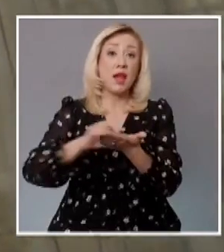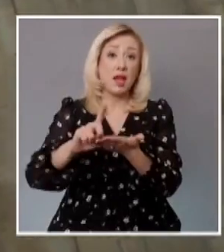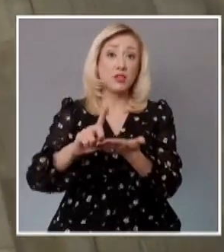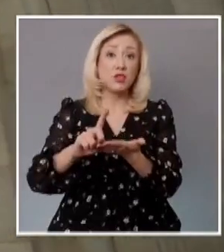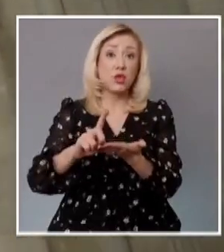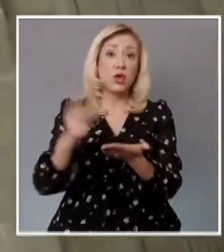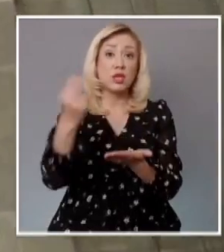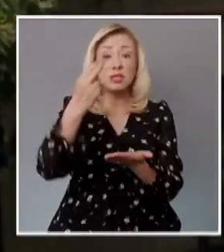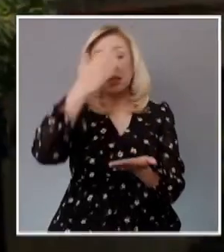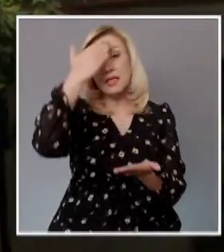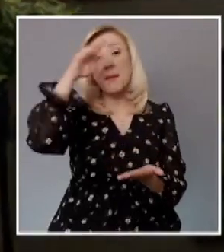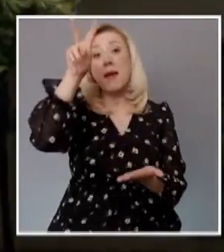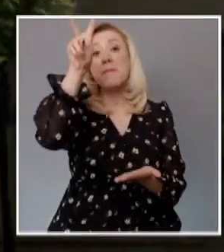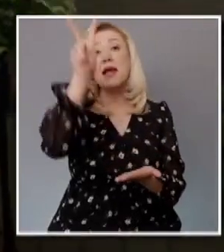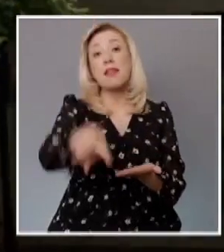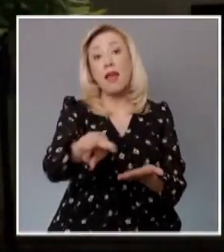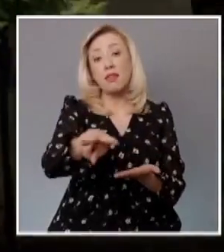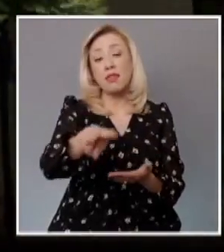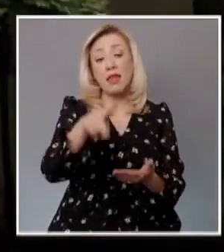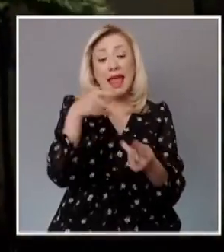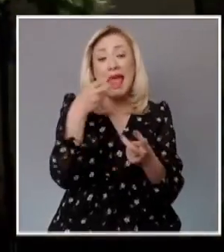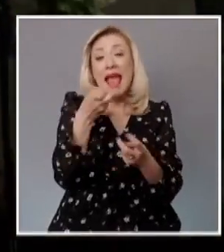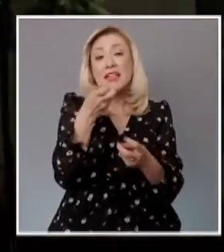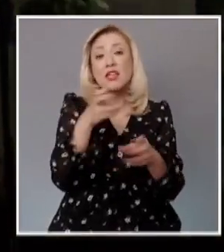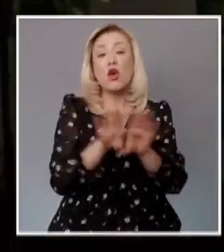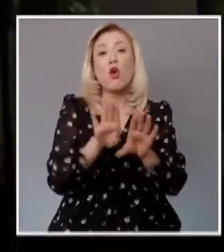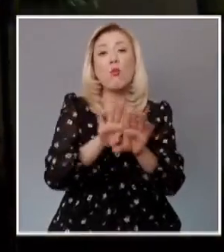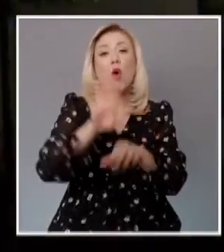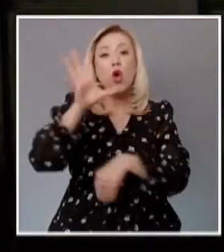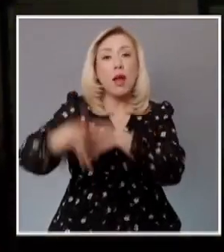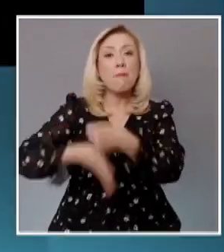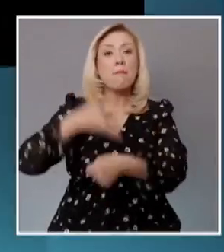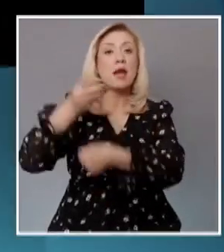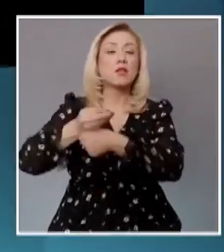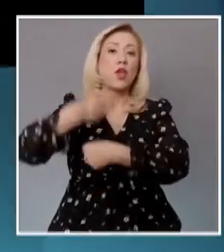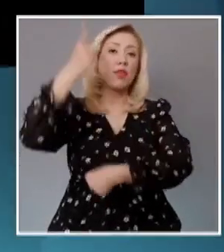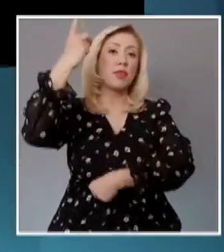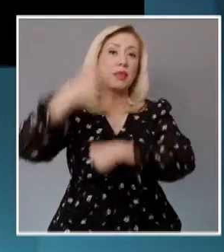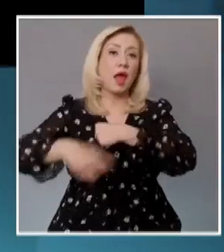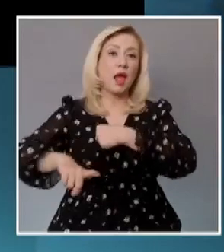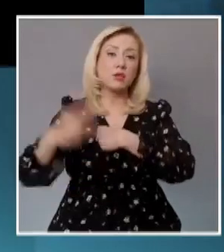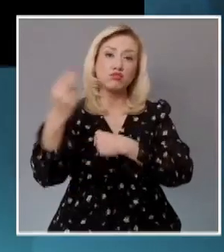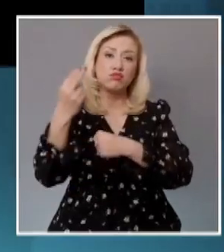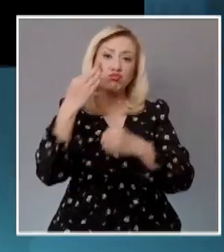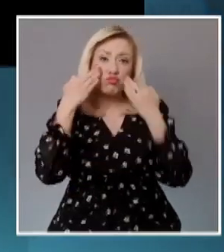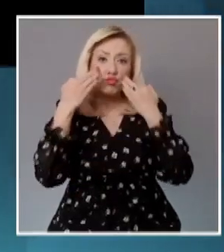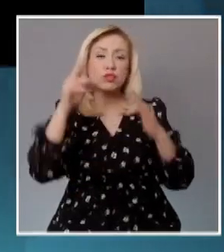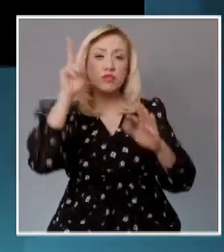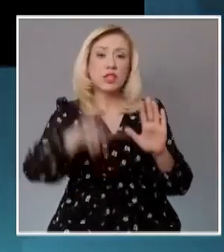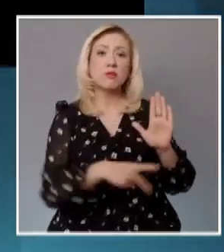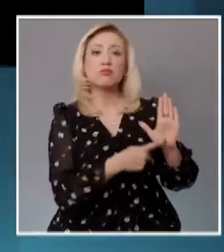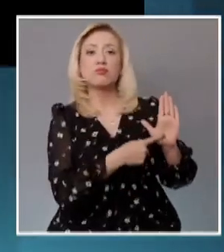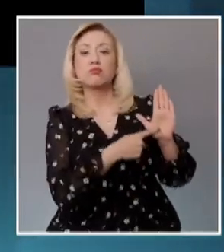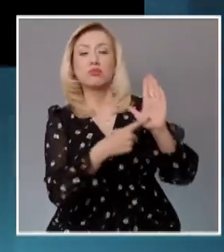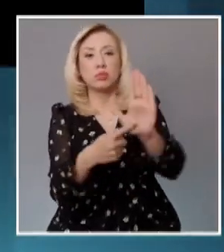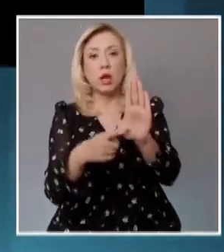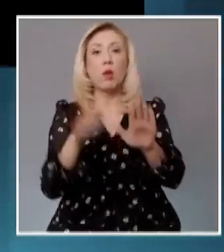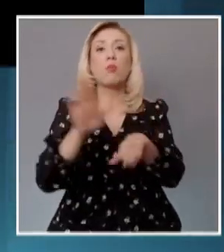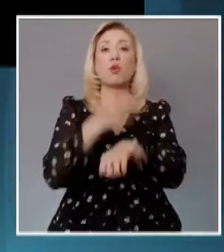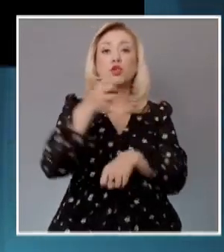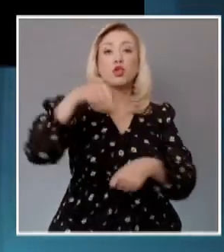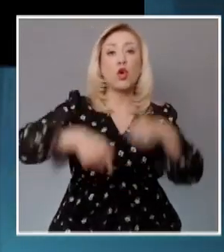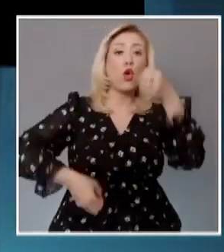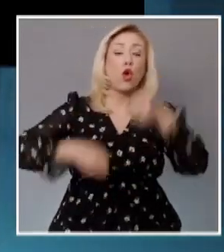de la reparación integral del daño y una forma de garantizar el acceso a la justicia, por lo que la Corte ha establecido